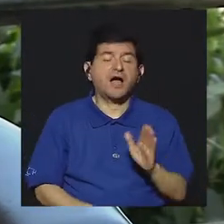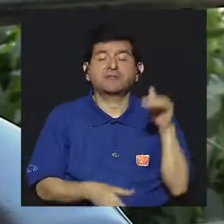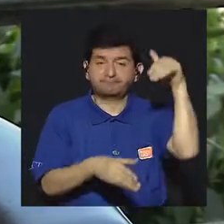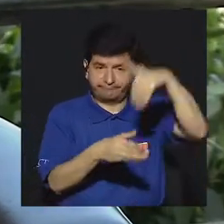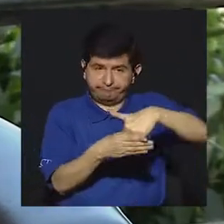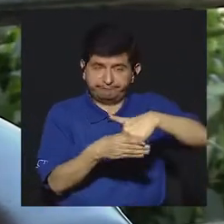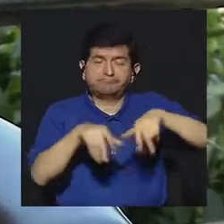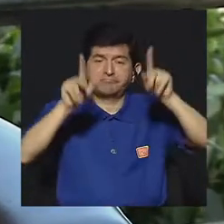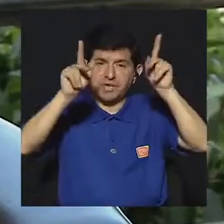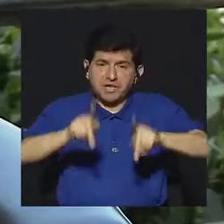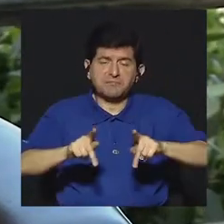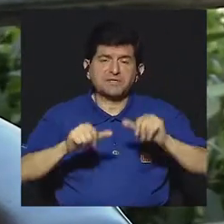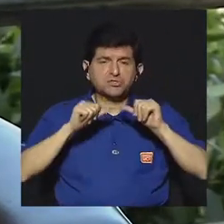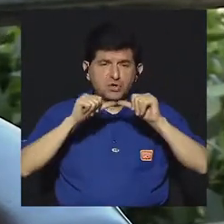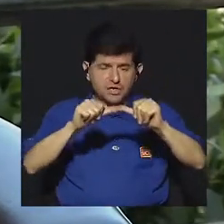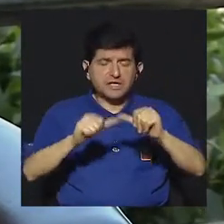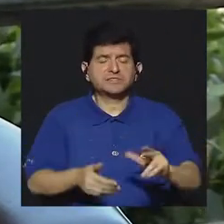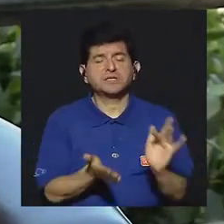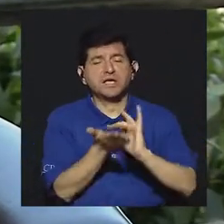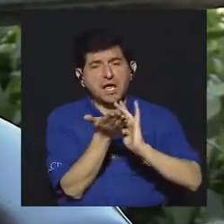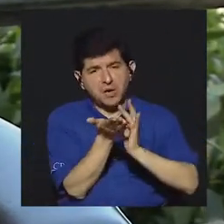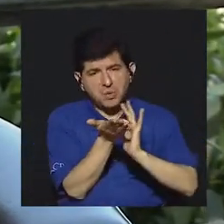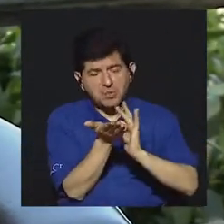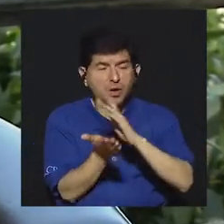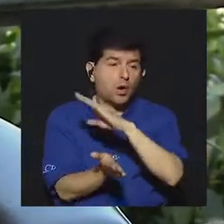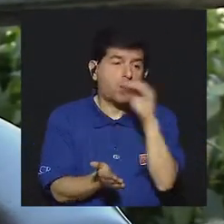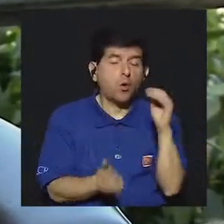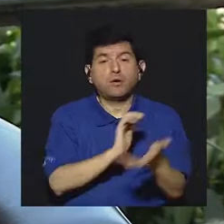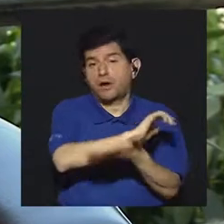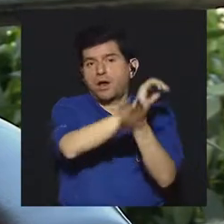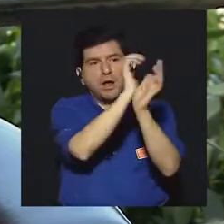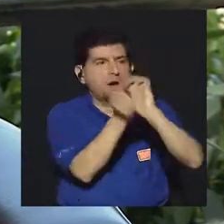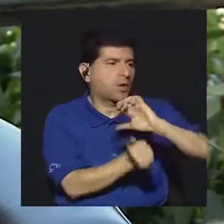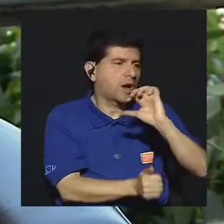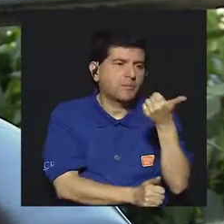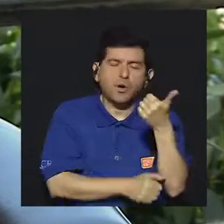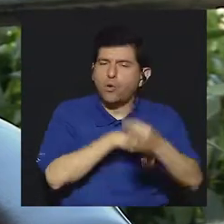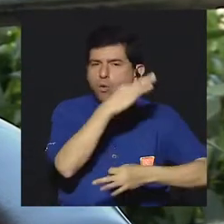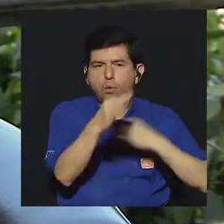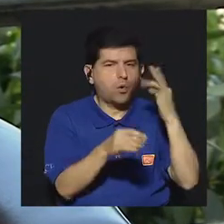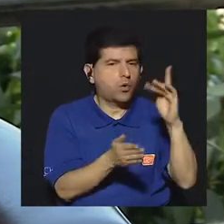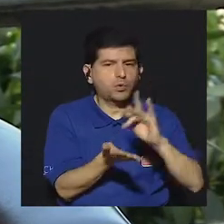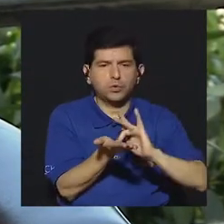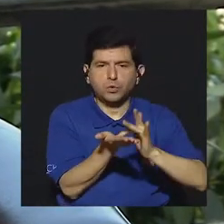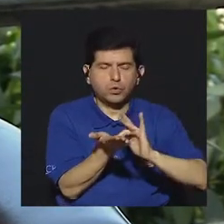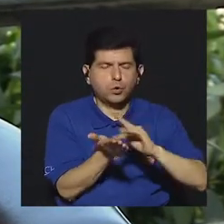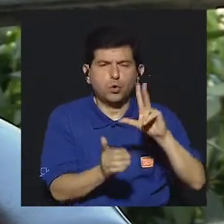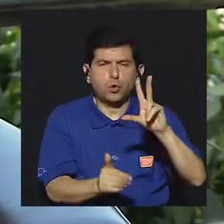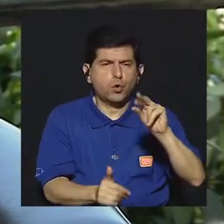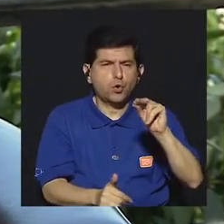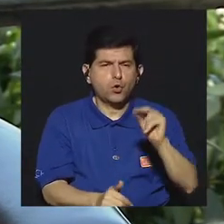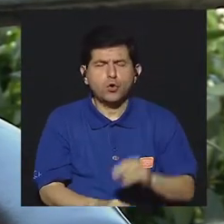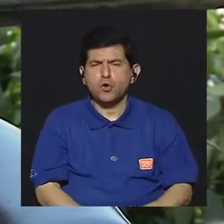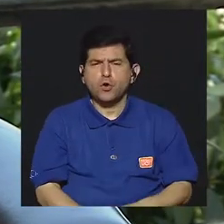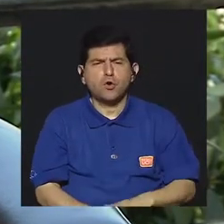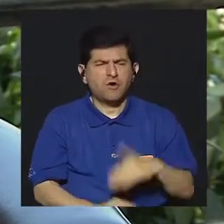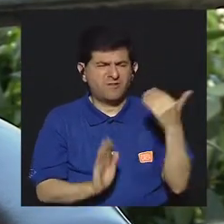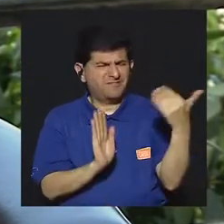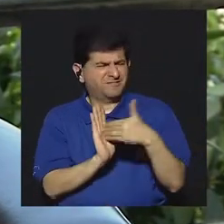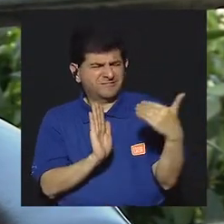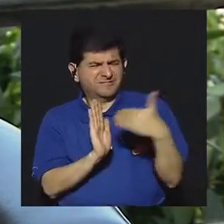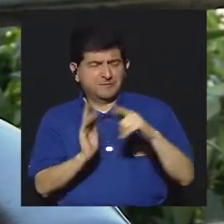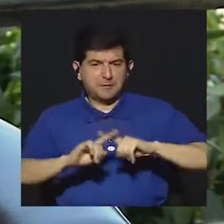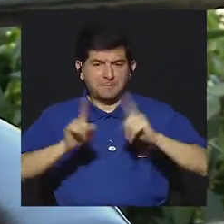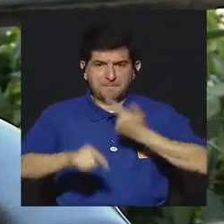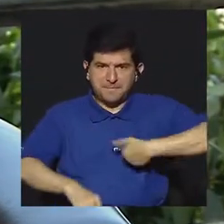a intervenir y que la persona pues siga tomando el medicamento o que se lo cambien por algún otro tipo de medicamento que no sea tan, tan